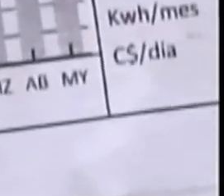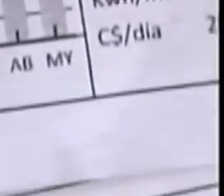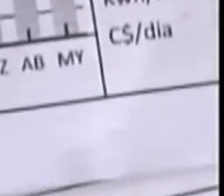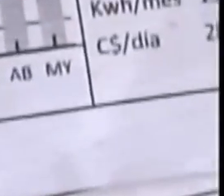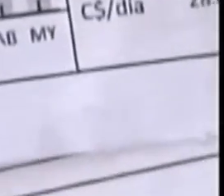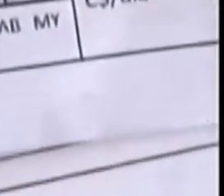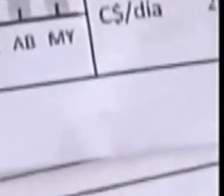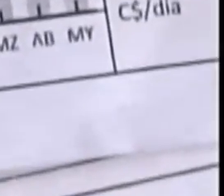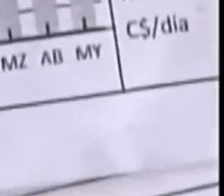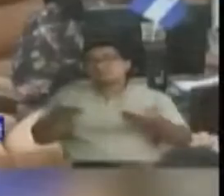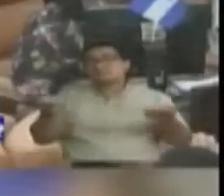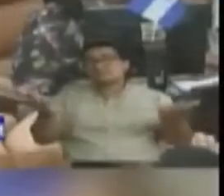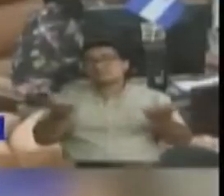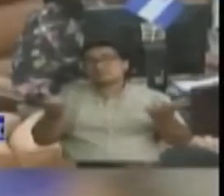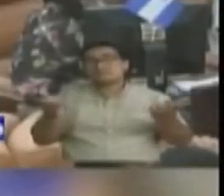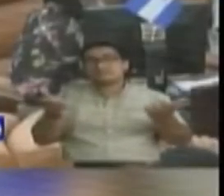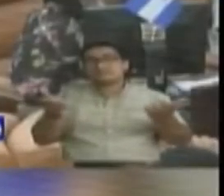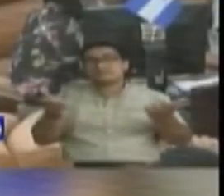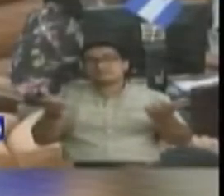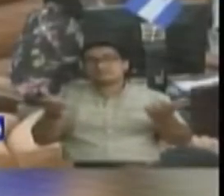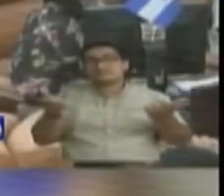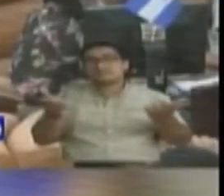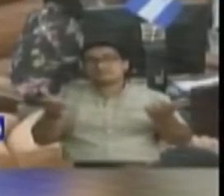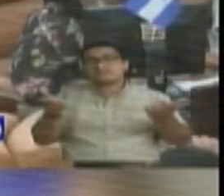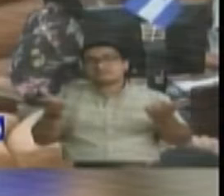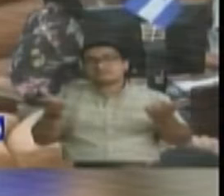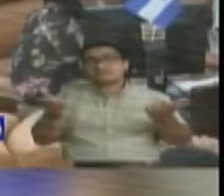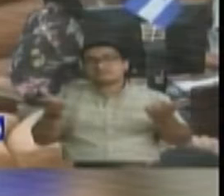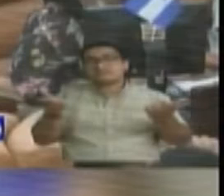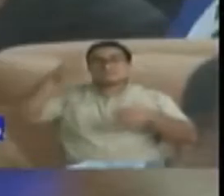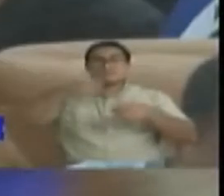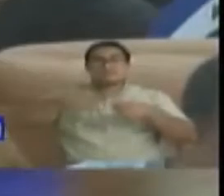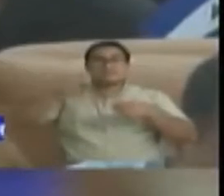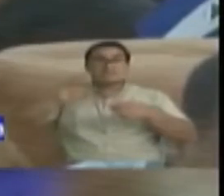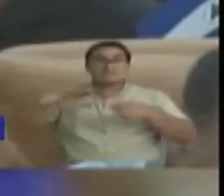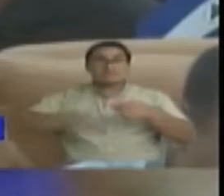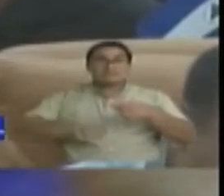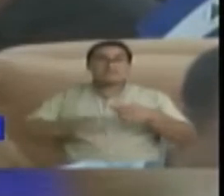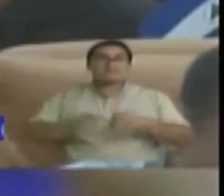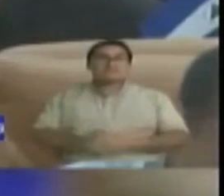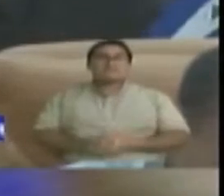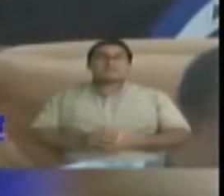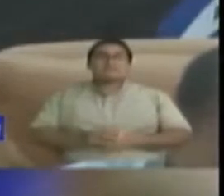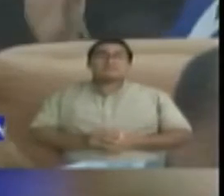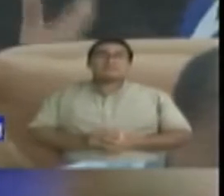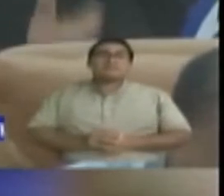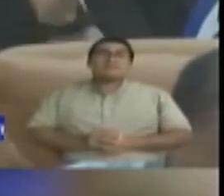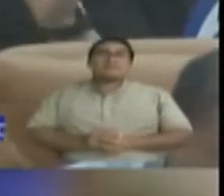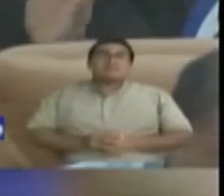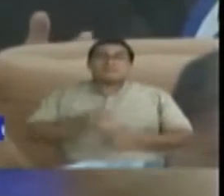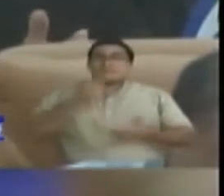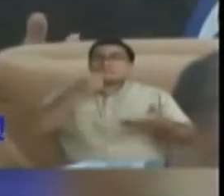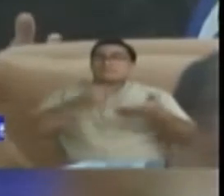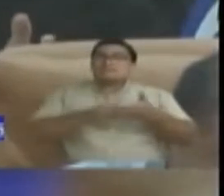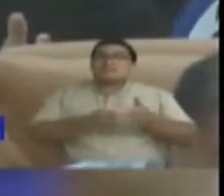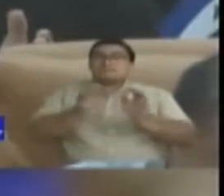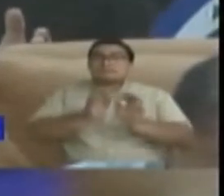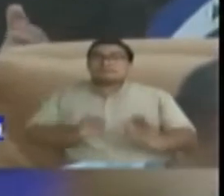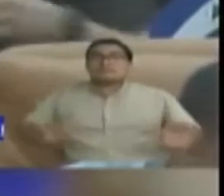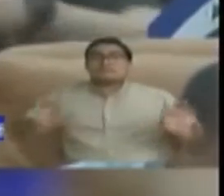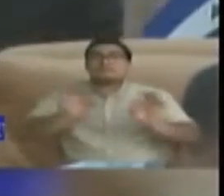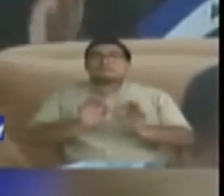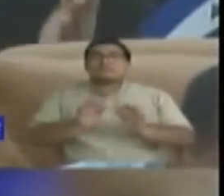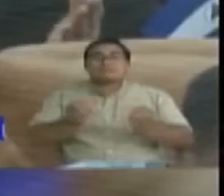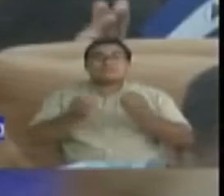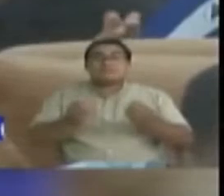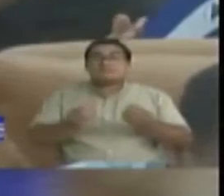tarifa energética. El diputado Gualmaro Gutiérrez reconoció el golpe que atraviesan los nicaragüenses por este servicio. Esto es una demanda